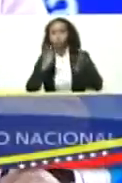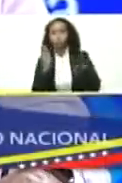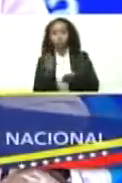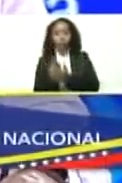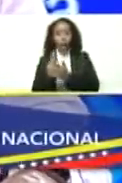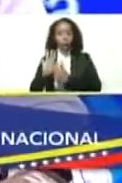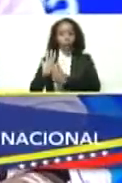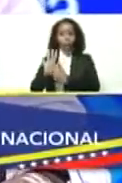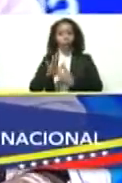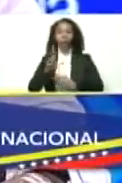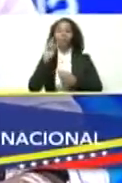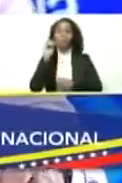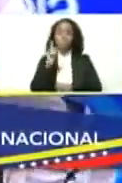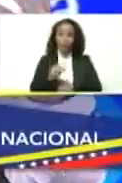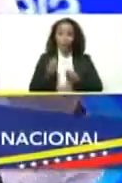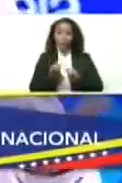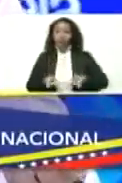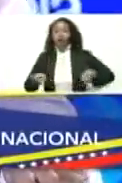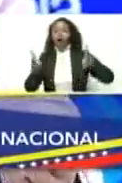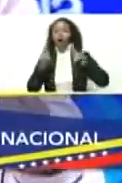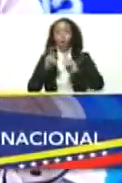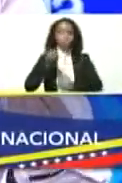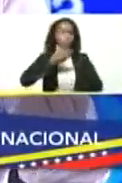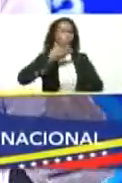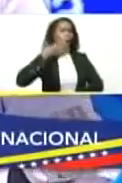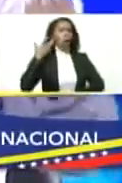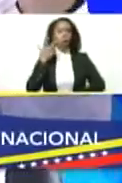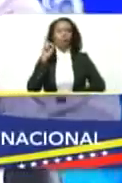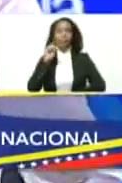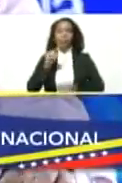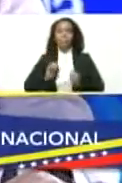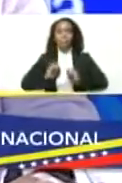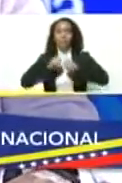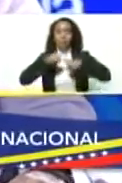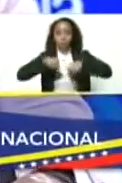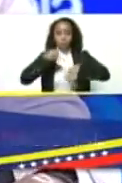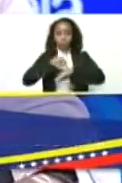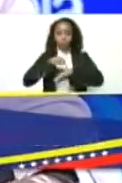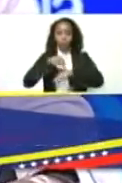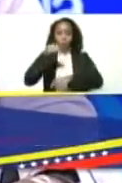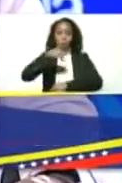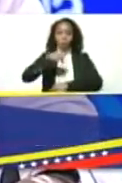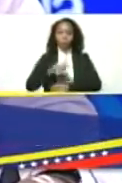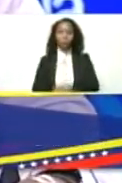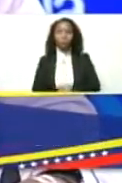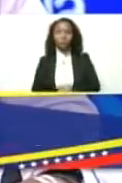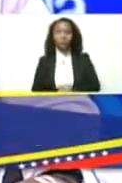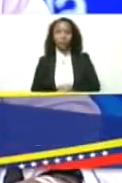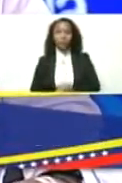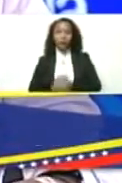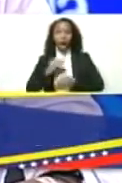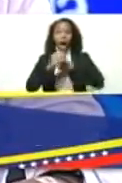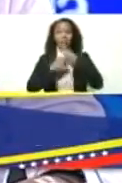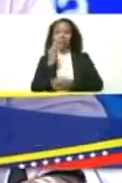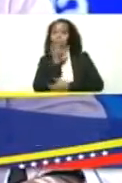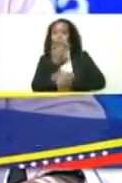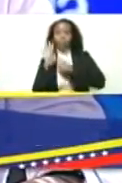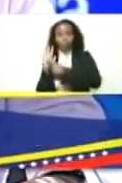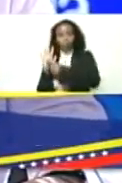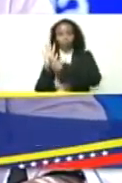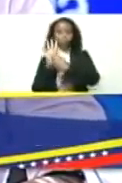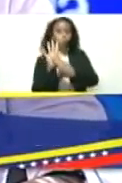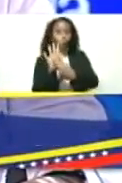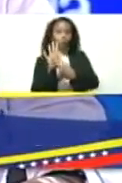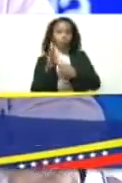vitrina también de valentía y de dignidad. También empezamos en este momento, a partir de hoy, a hacer una vitrina comercial del